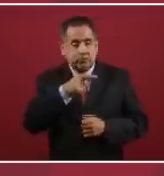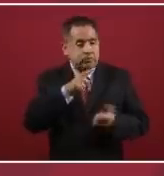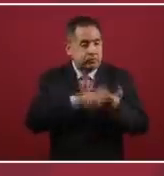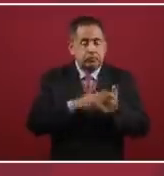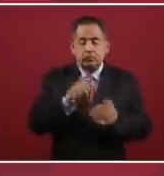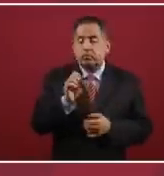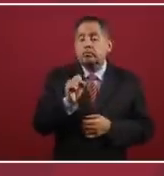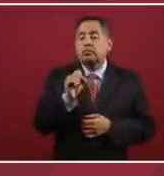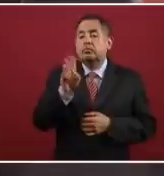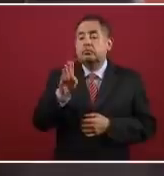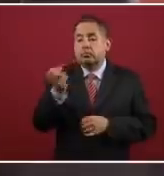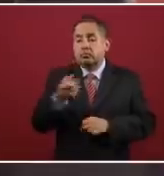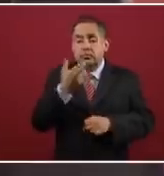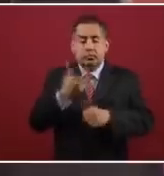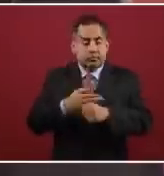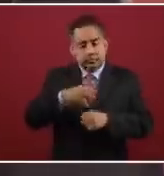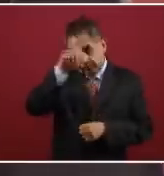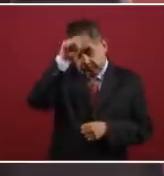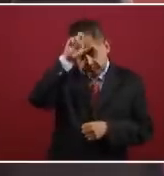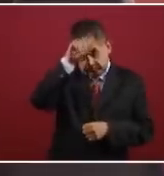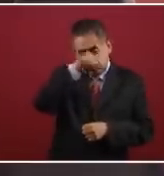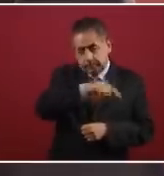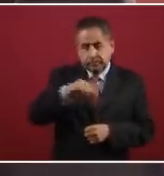subsecretaría de minería.